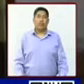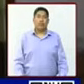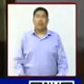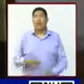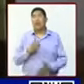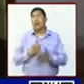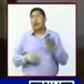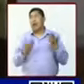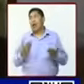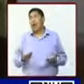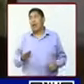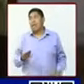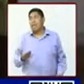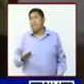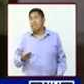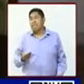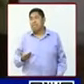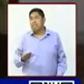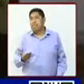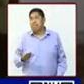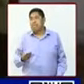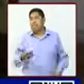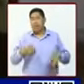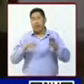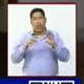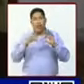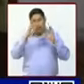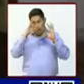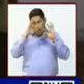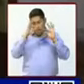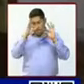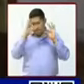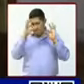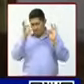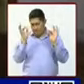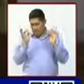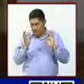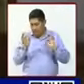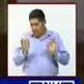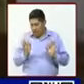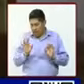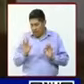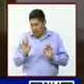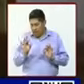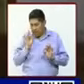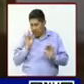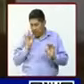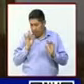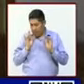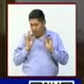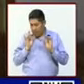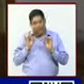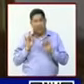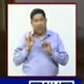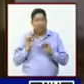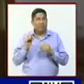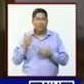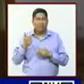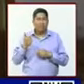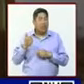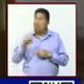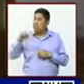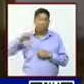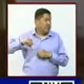Lo que tenemos es una forma de decidir autoridades que es completamente desastrosa, porque lo que hace es